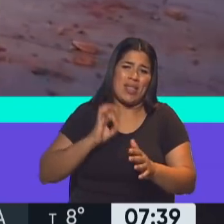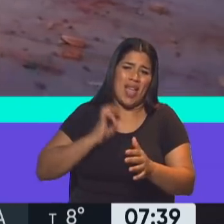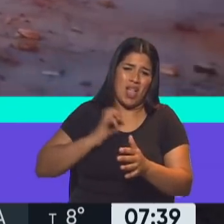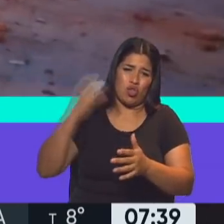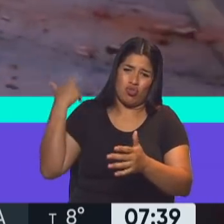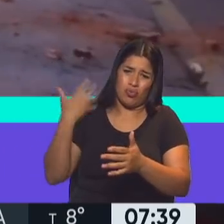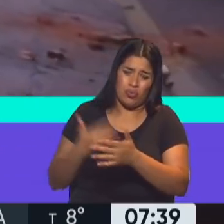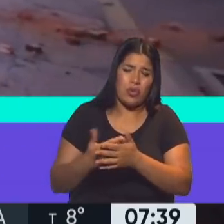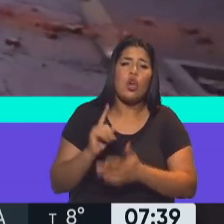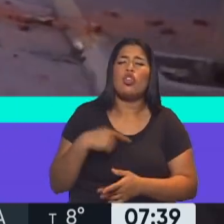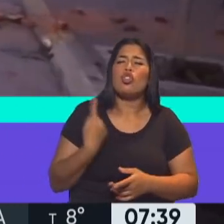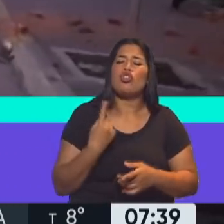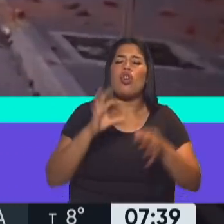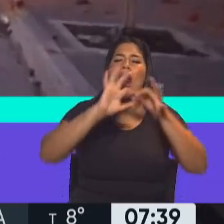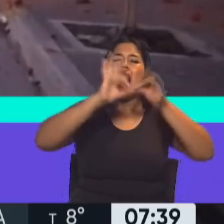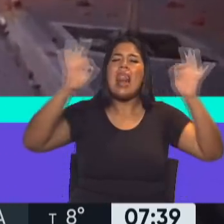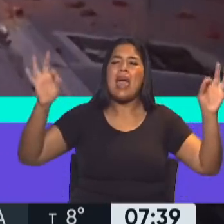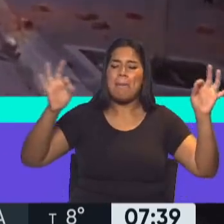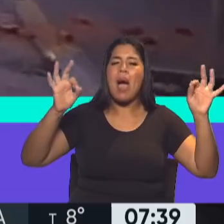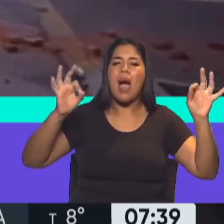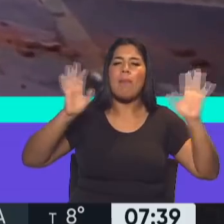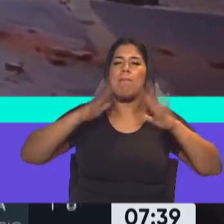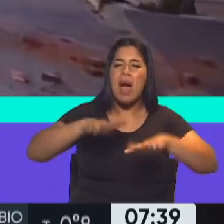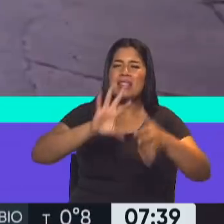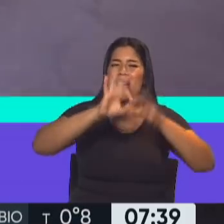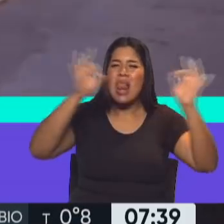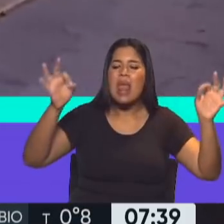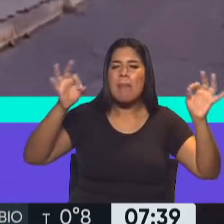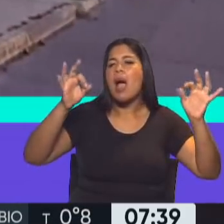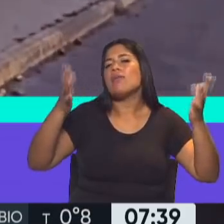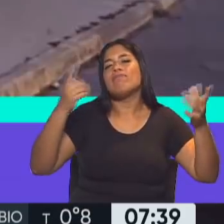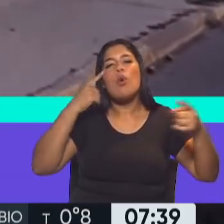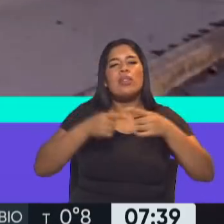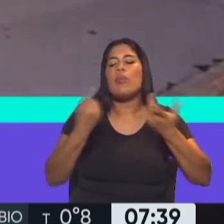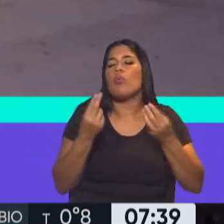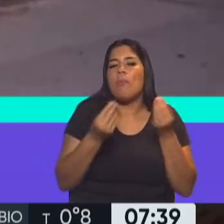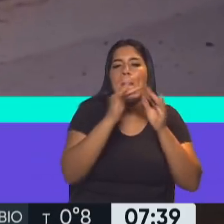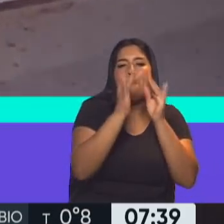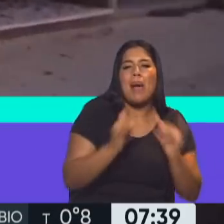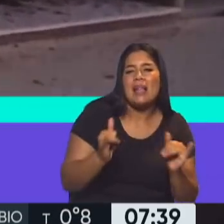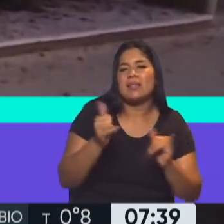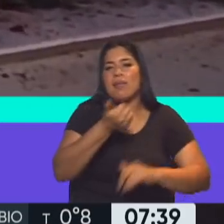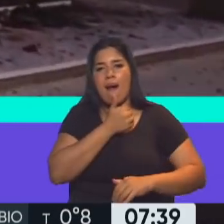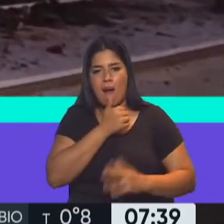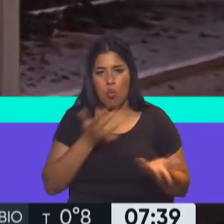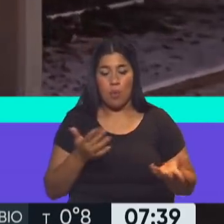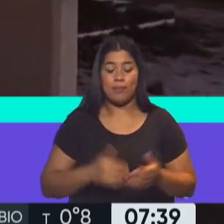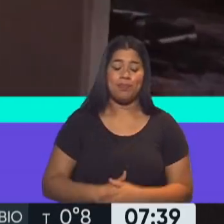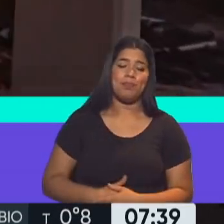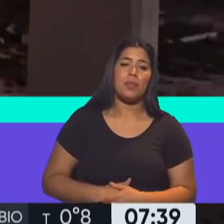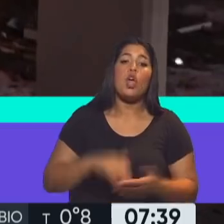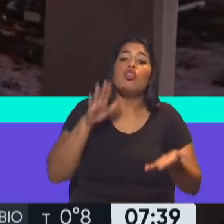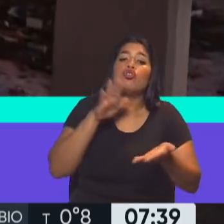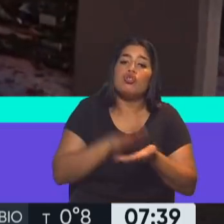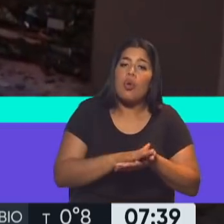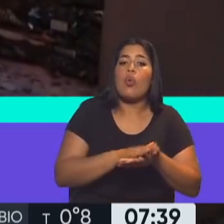tengan una idea cómo veíamos que esto podía venir, ¿no? Y respecto al proyecto de ley, claro,